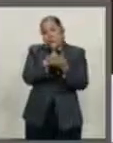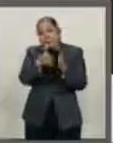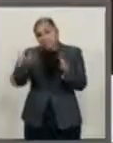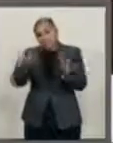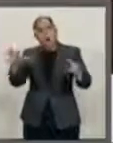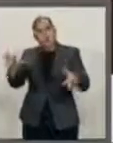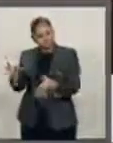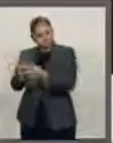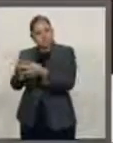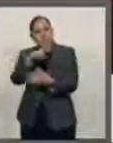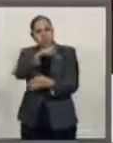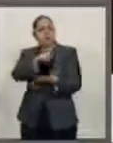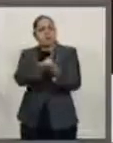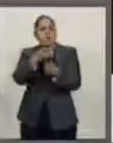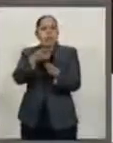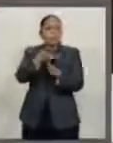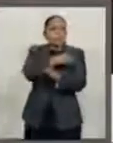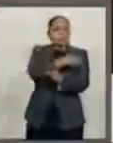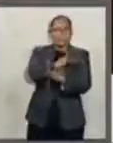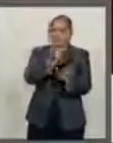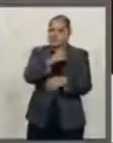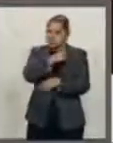artículo 1 y